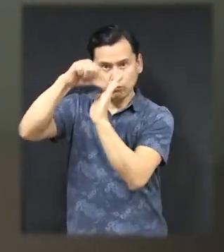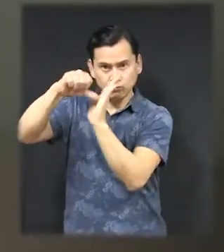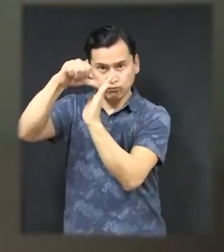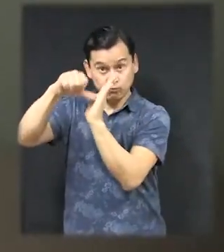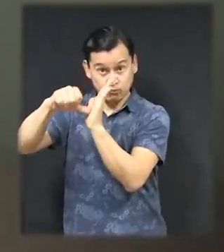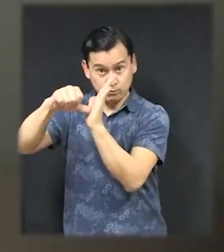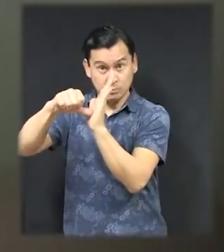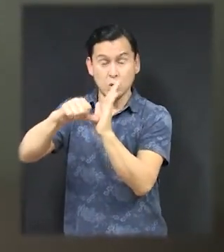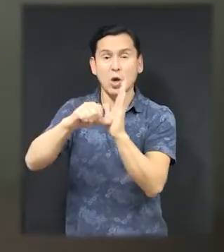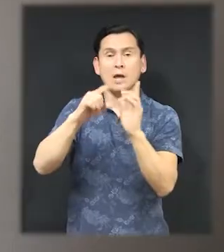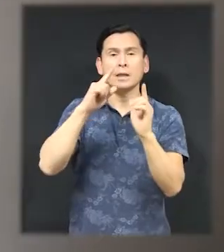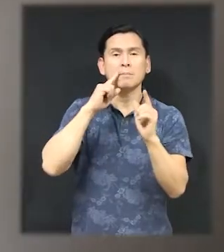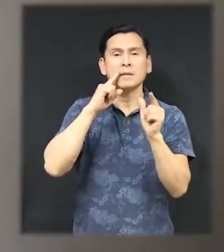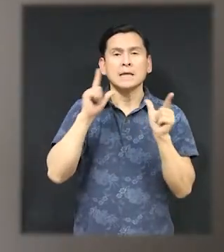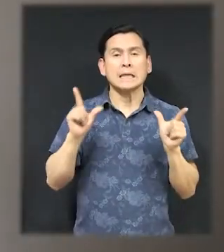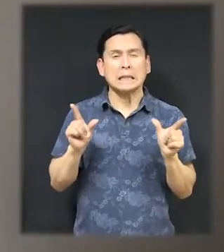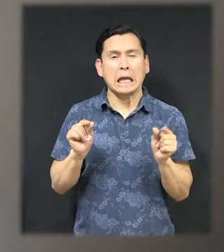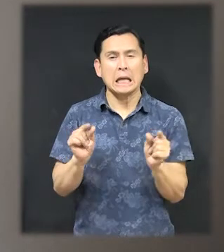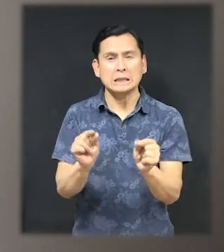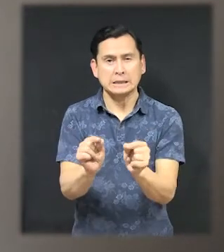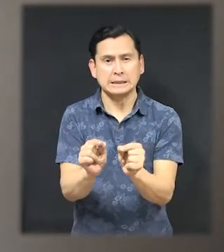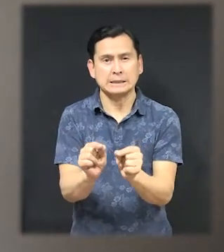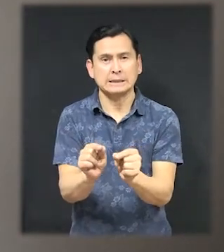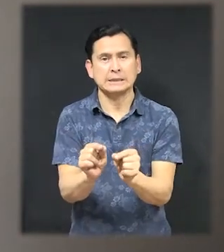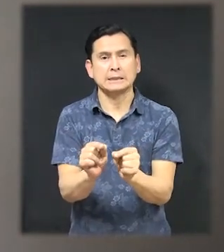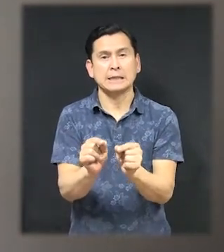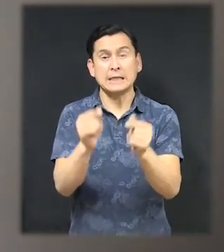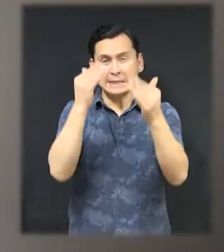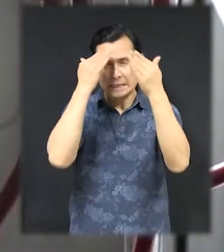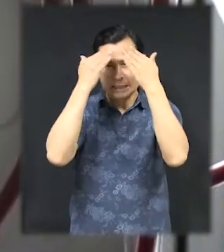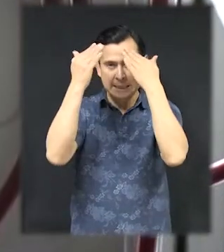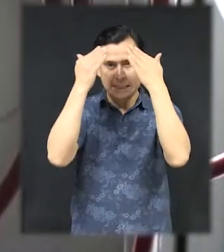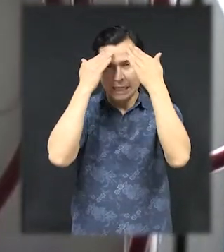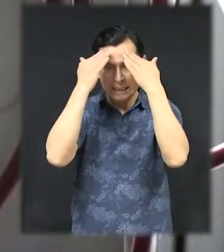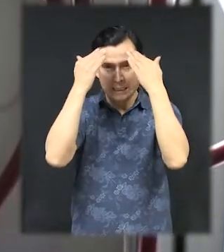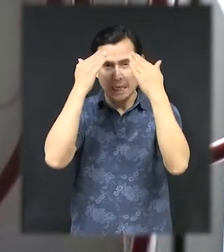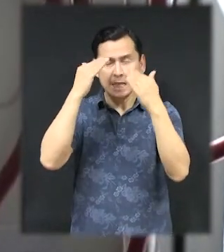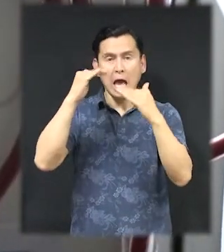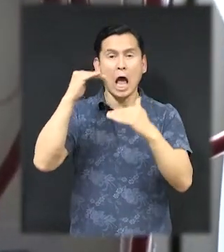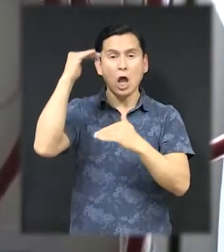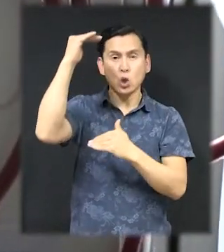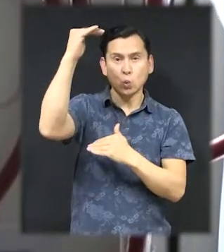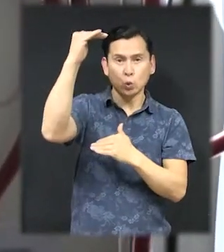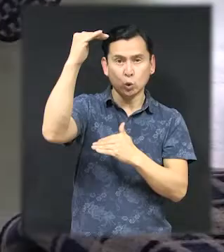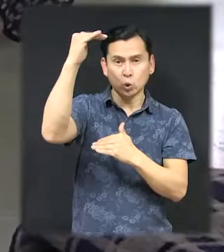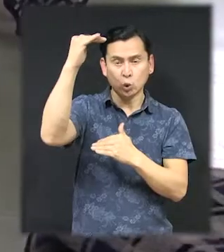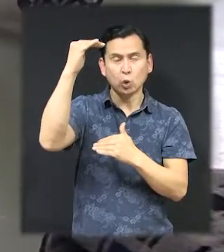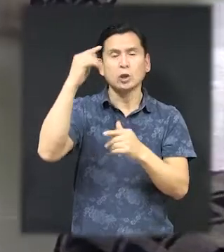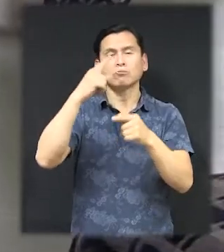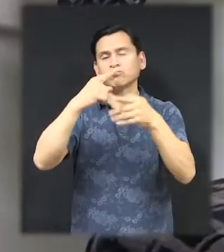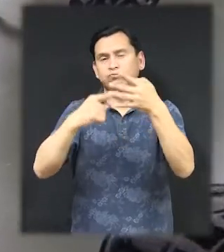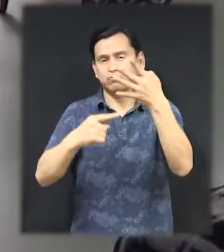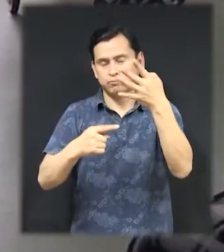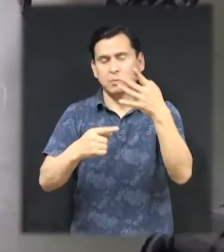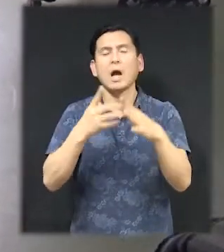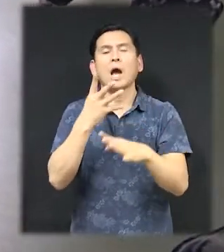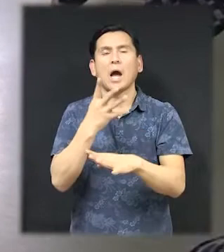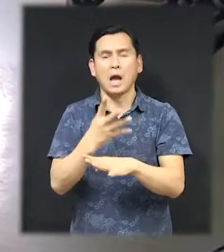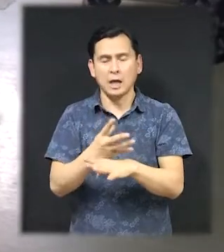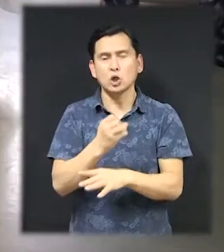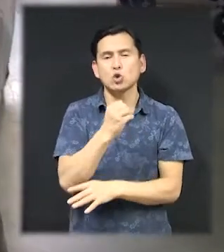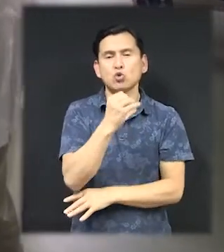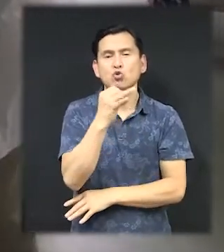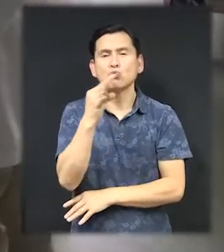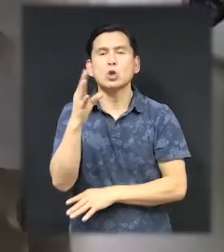Complementando esto, durante el año 2020 se suma al establecimiento un esperado especialista que queríamos